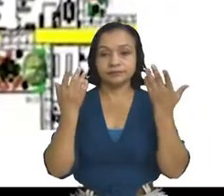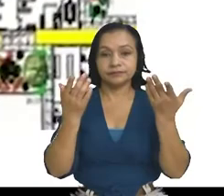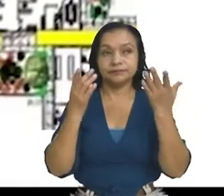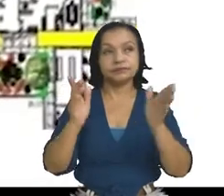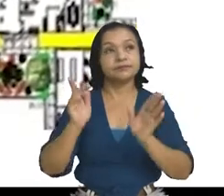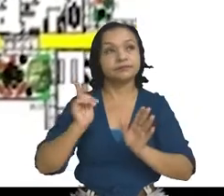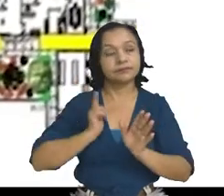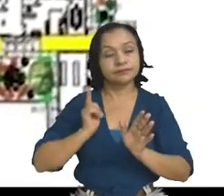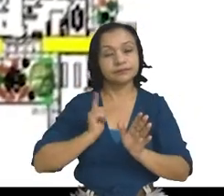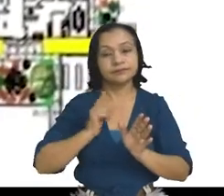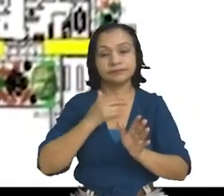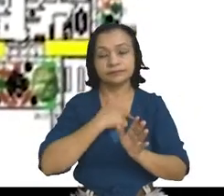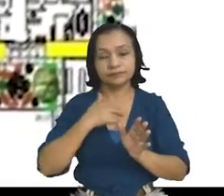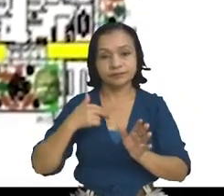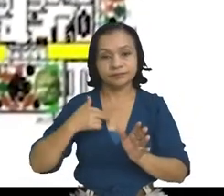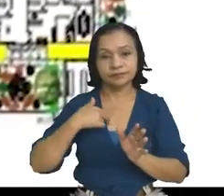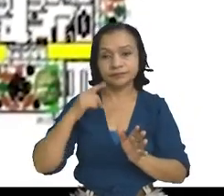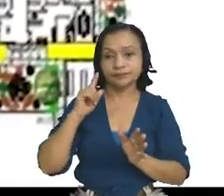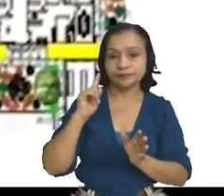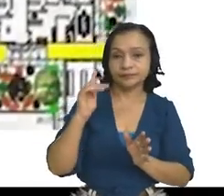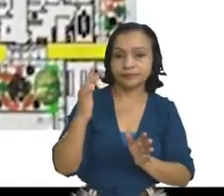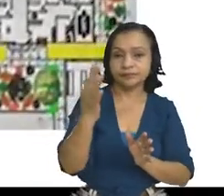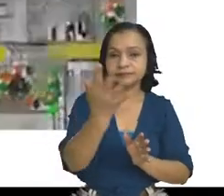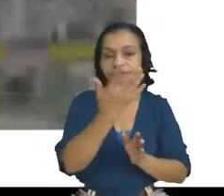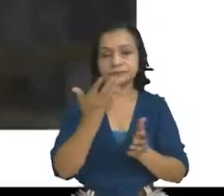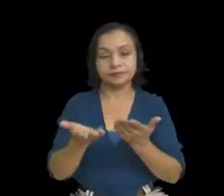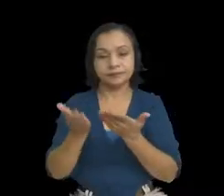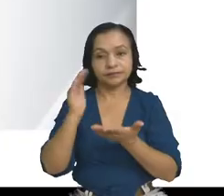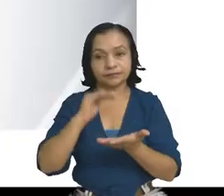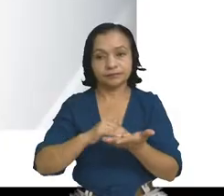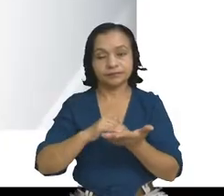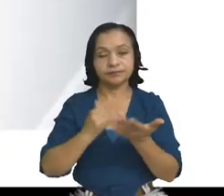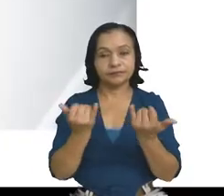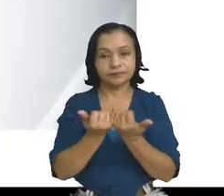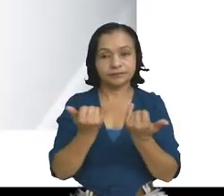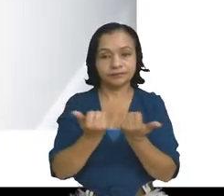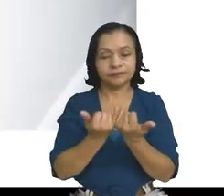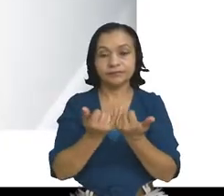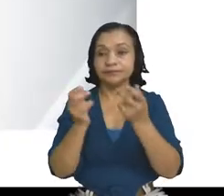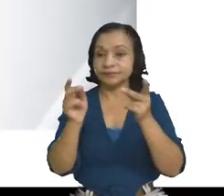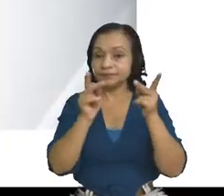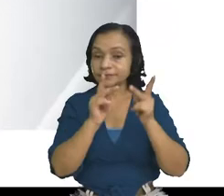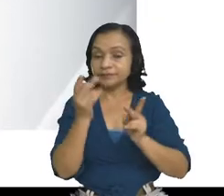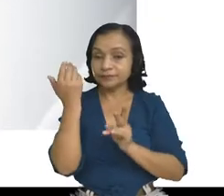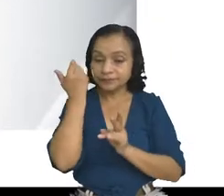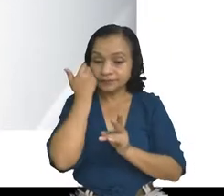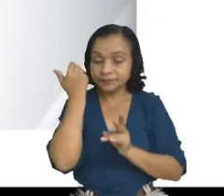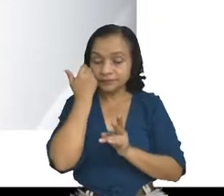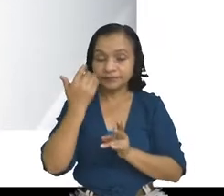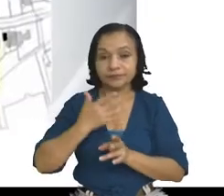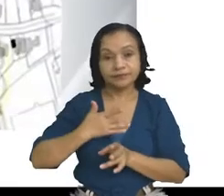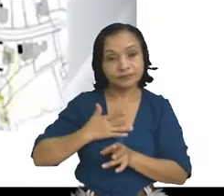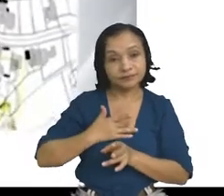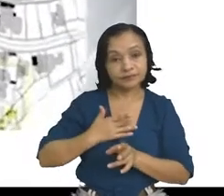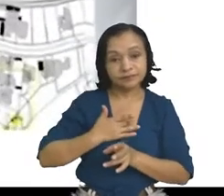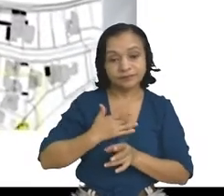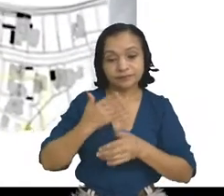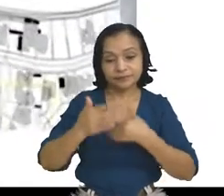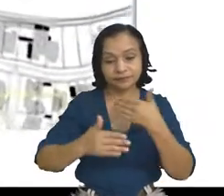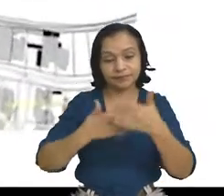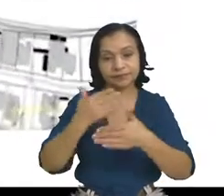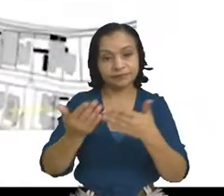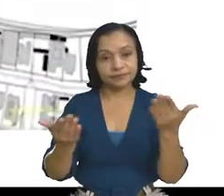que proporcionen todos esos procesos de recuperación y adaptación que los pacientes requieren en estos procesos